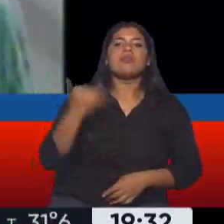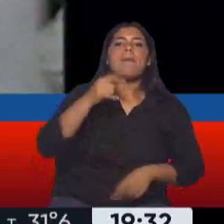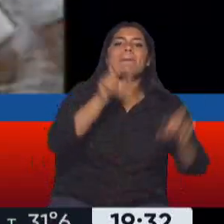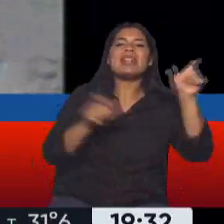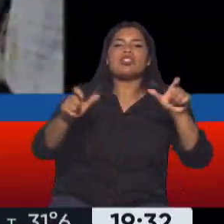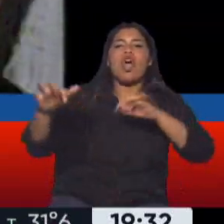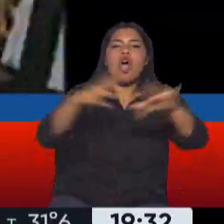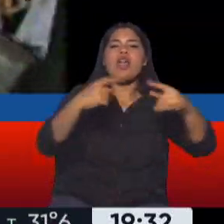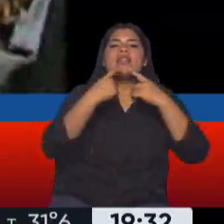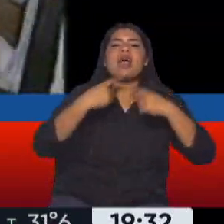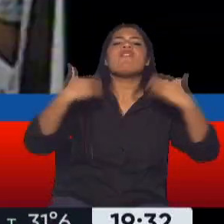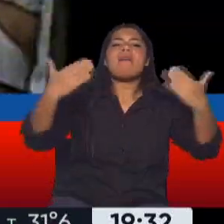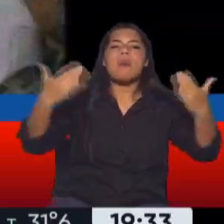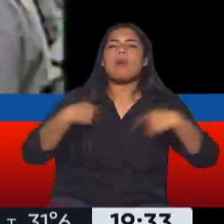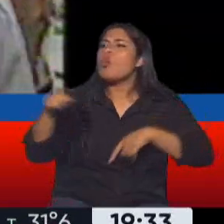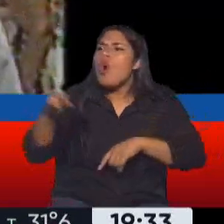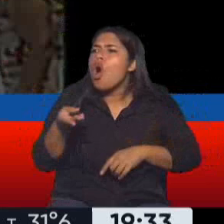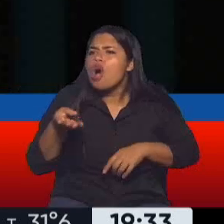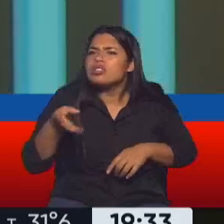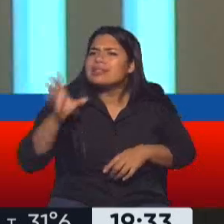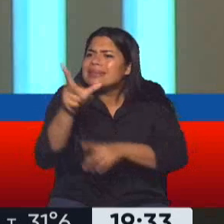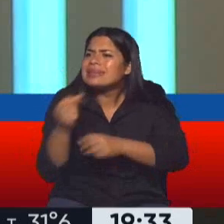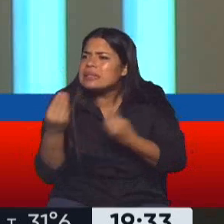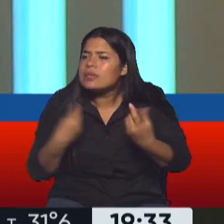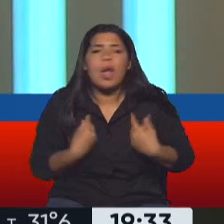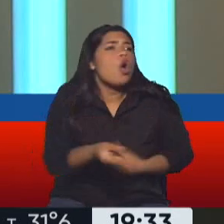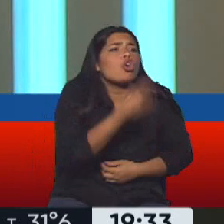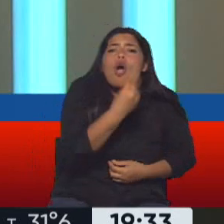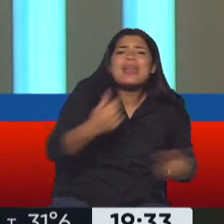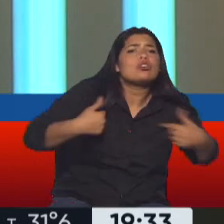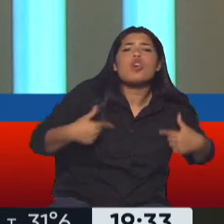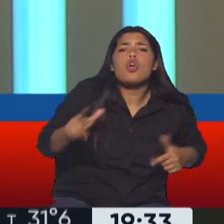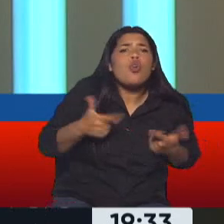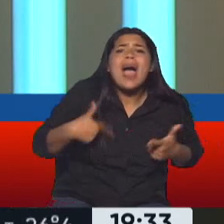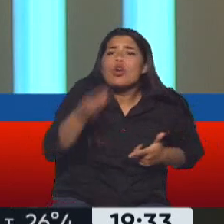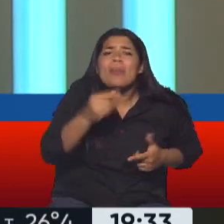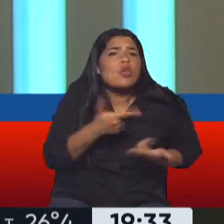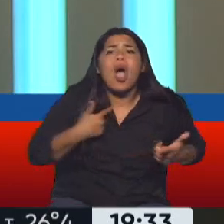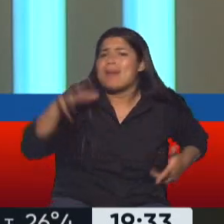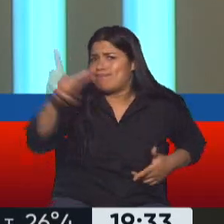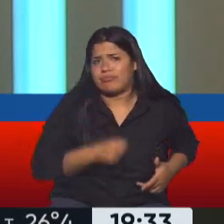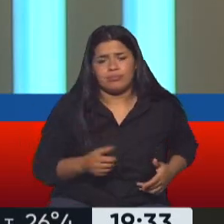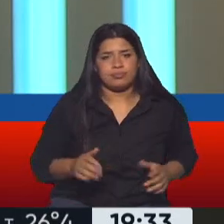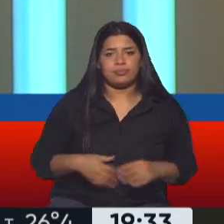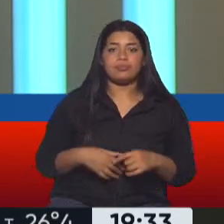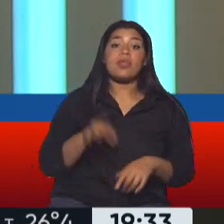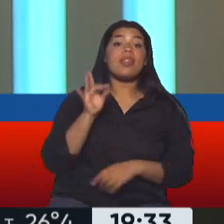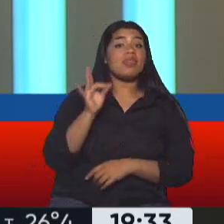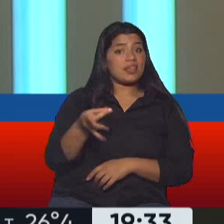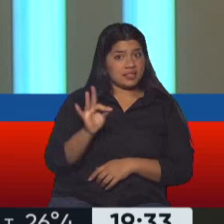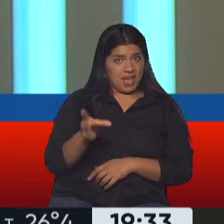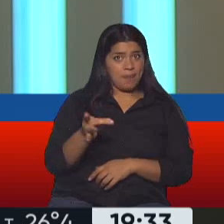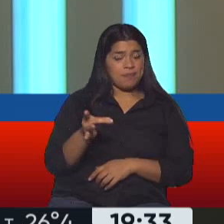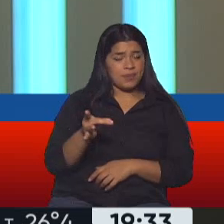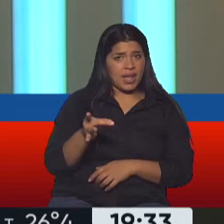quiero que se va y yo pues no tengo para comer vamos a hacer una función el 19 de diciembre a la noche a 20 años